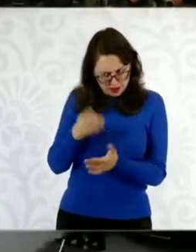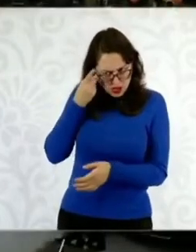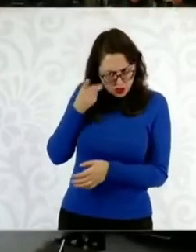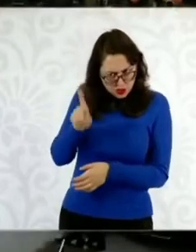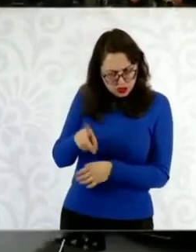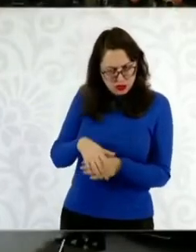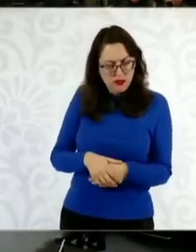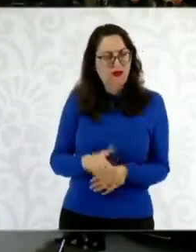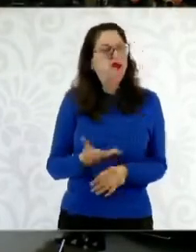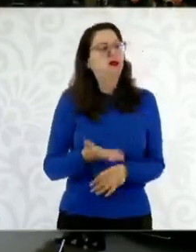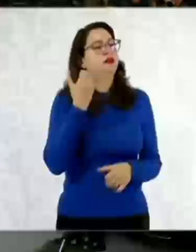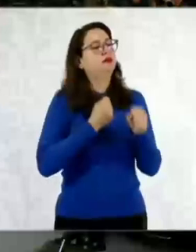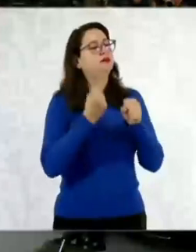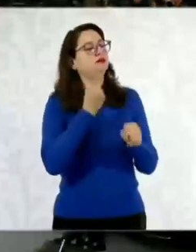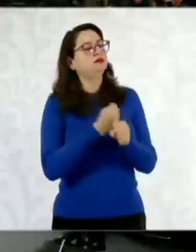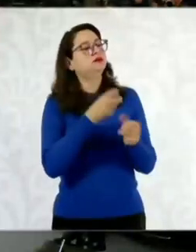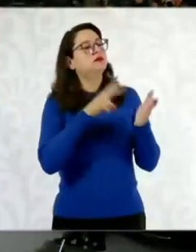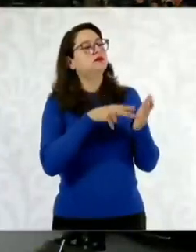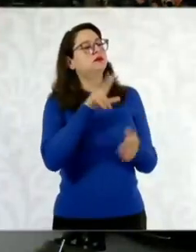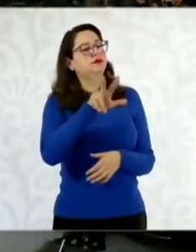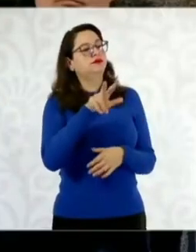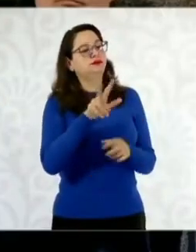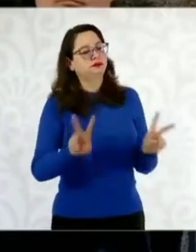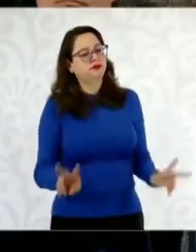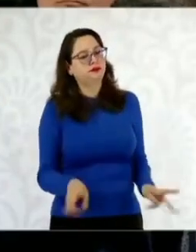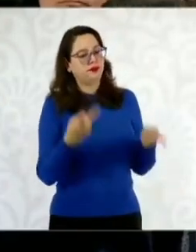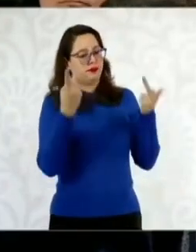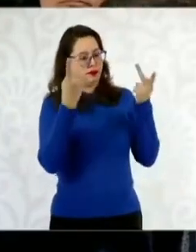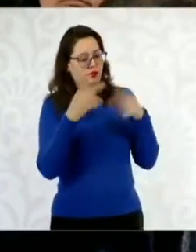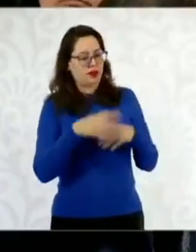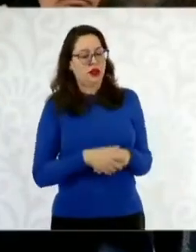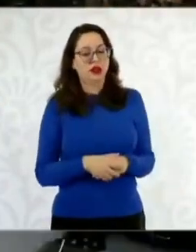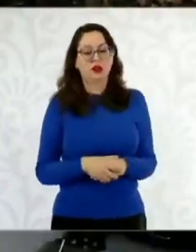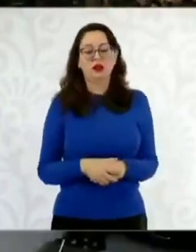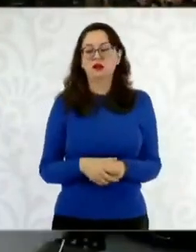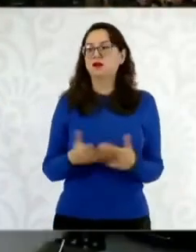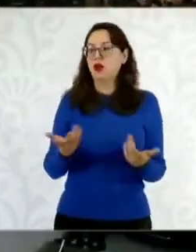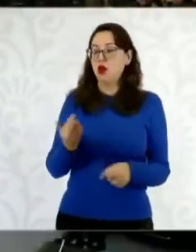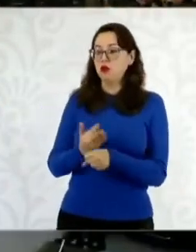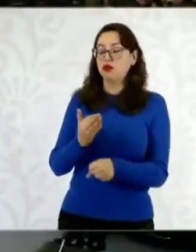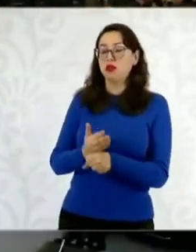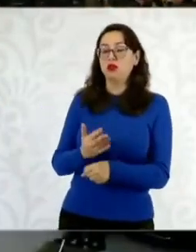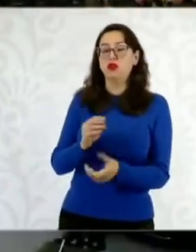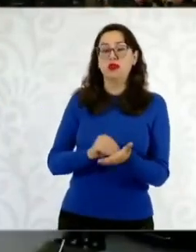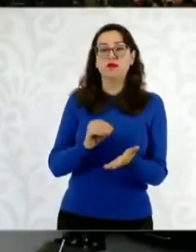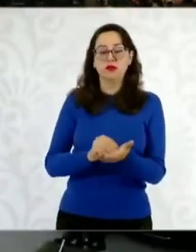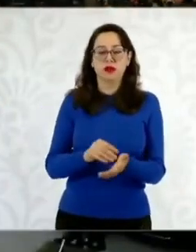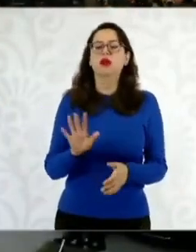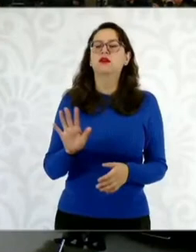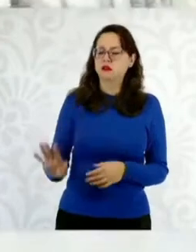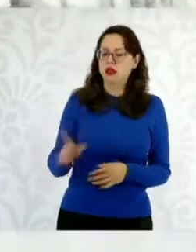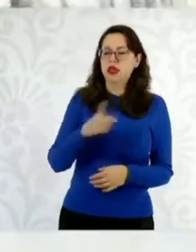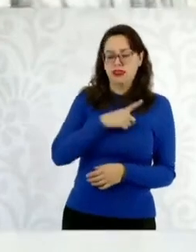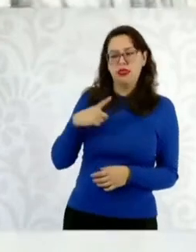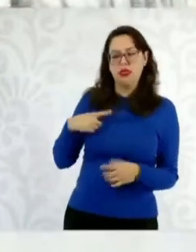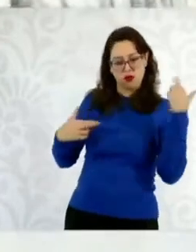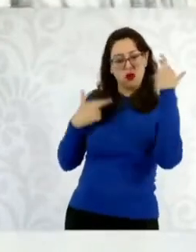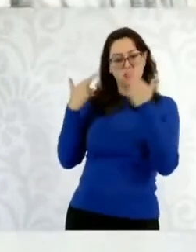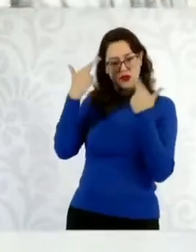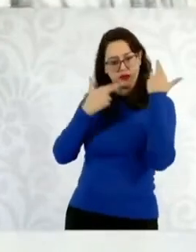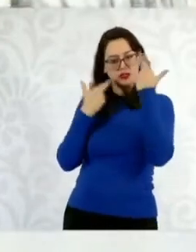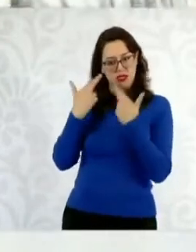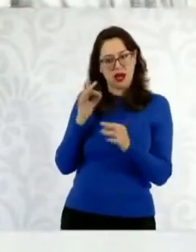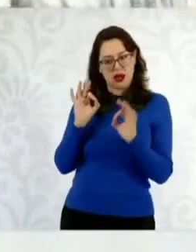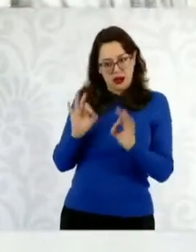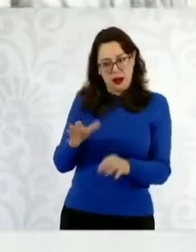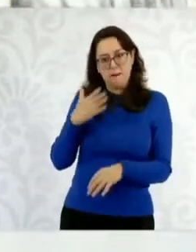vendió capital, pero se quedó con 8%, tenía alrededor del 13%. Habría que revisar eso, ¿no? Para tener la certeza de si